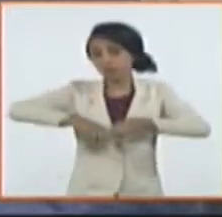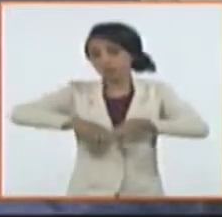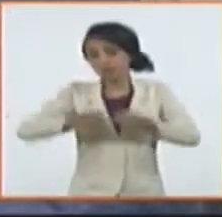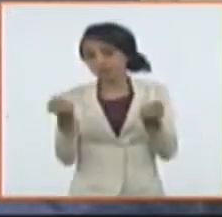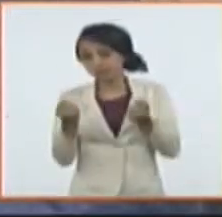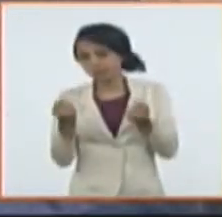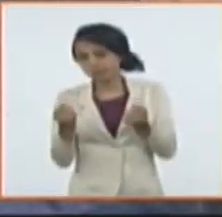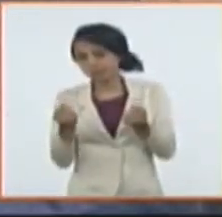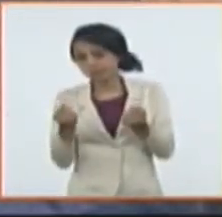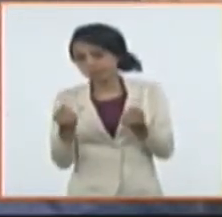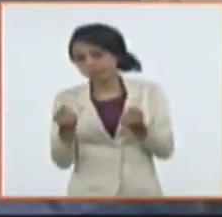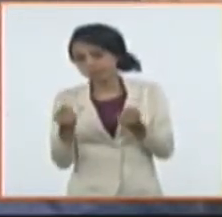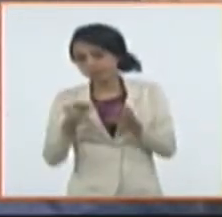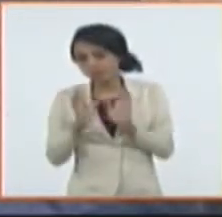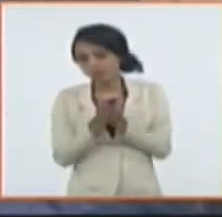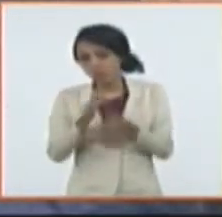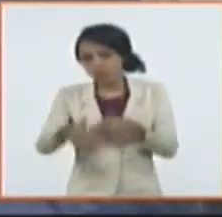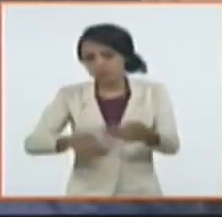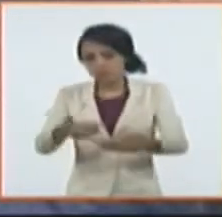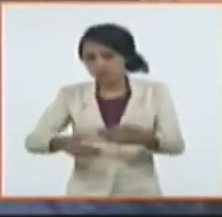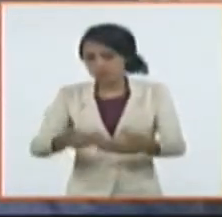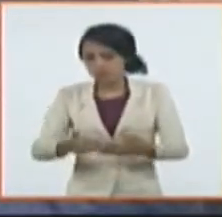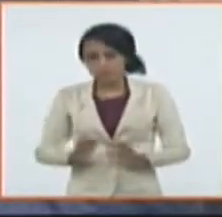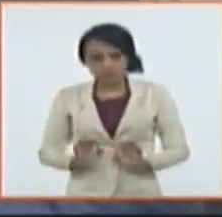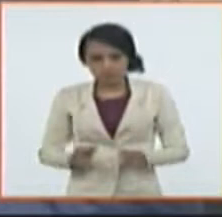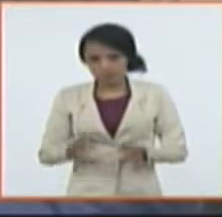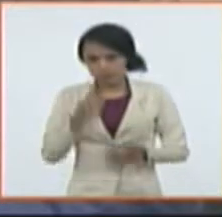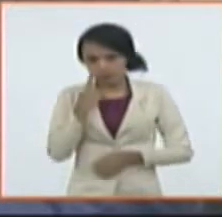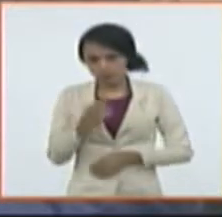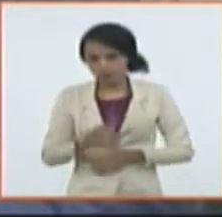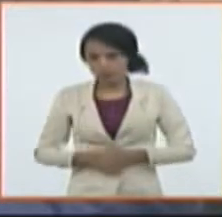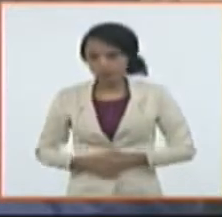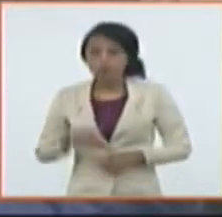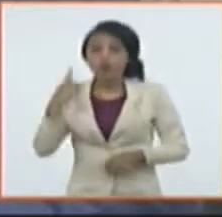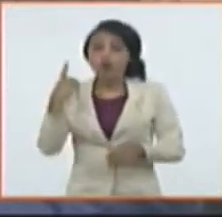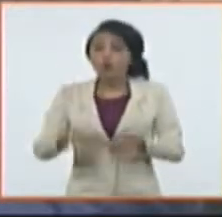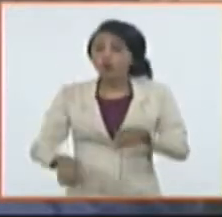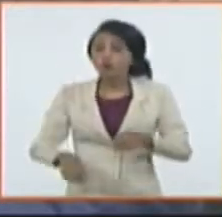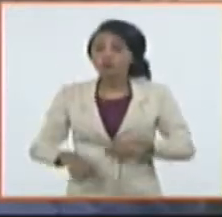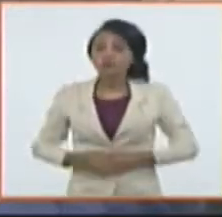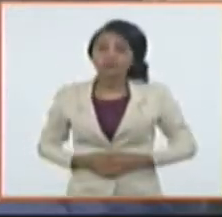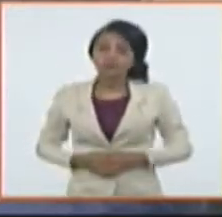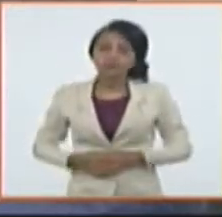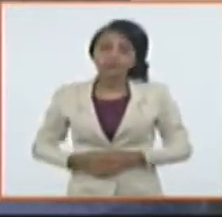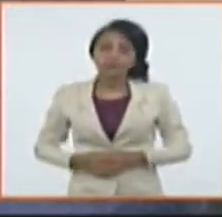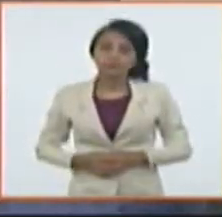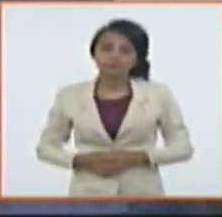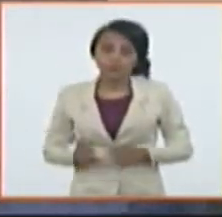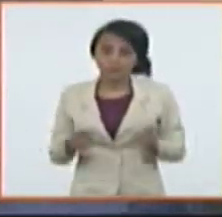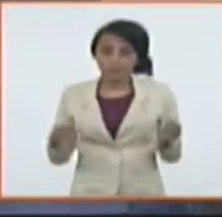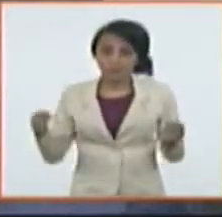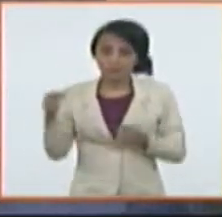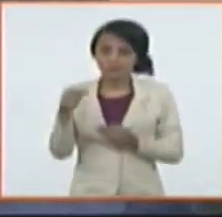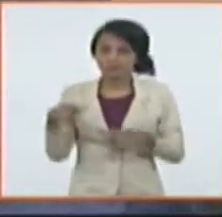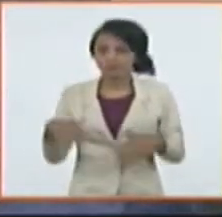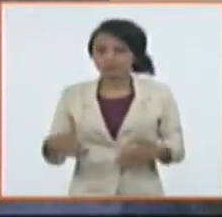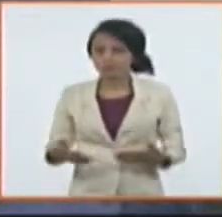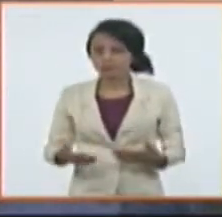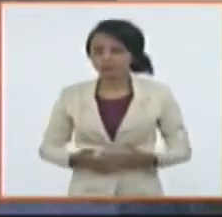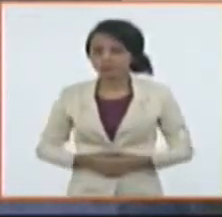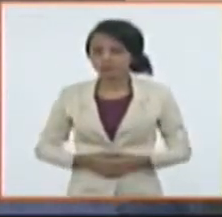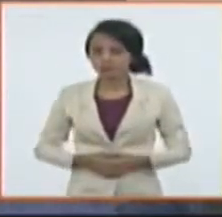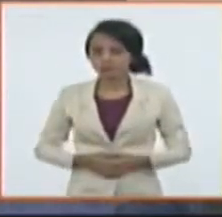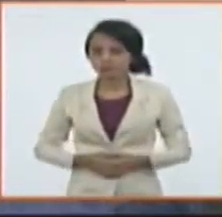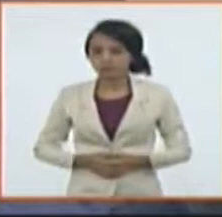y todas estas situaciones que se han vivido. Y el otro referente, que es el fundamental, es todo